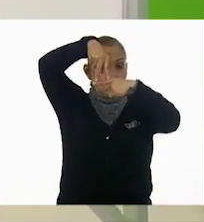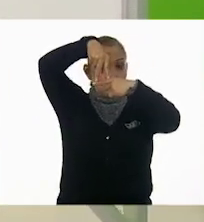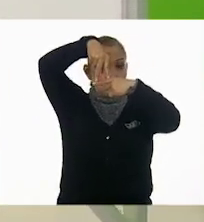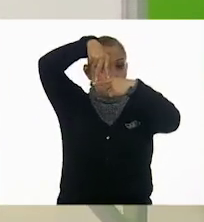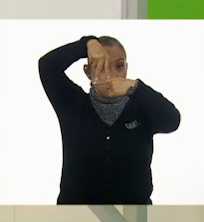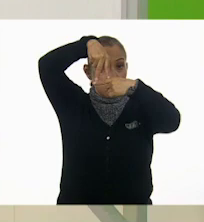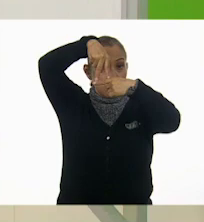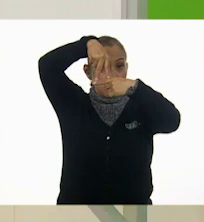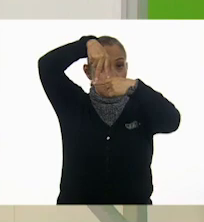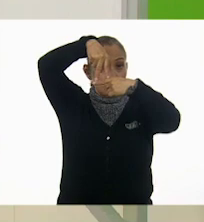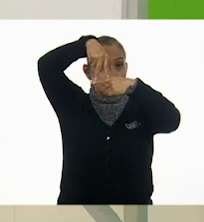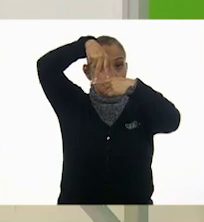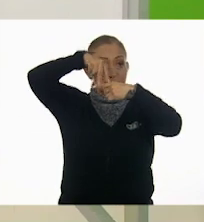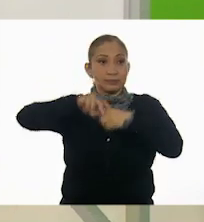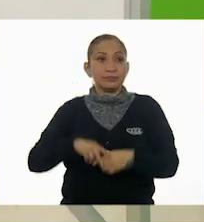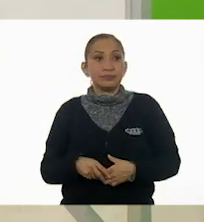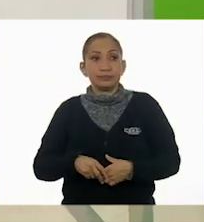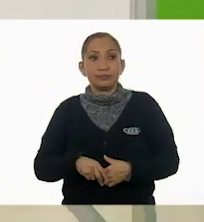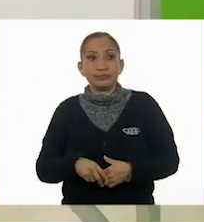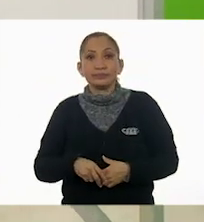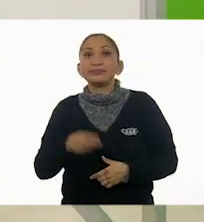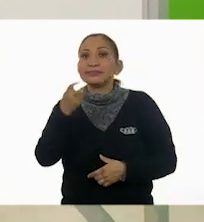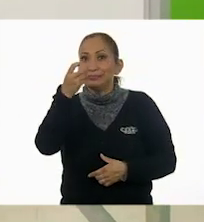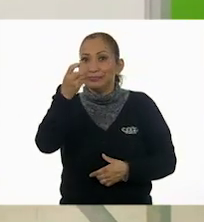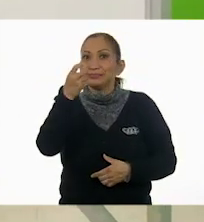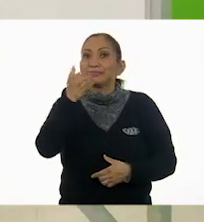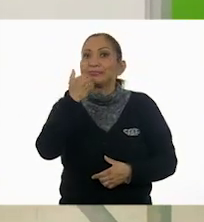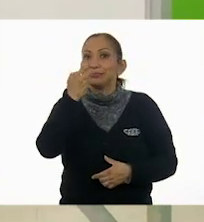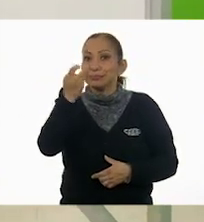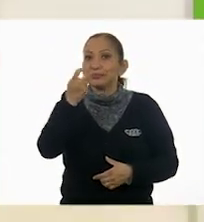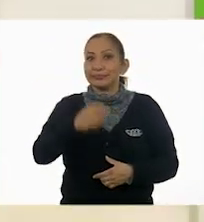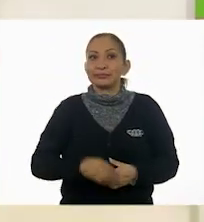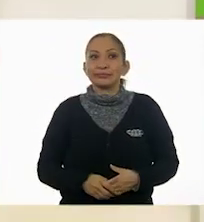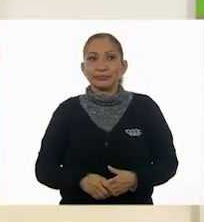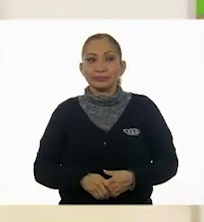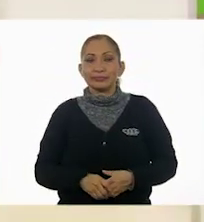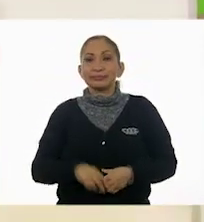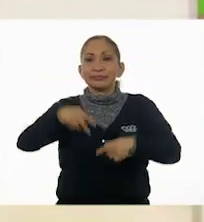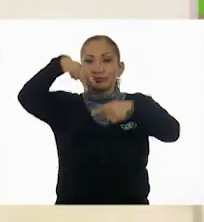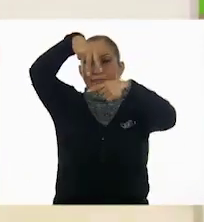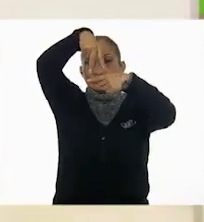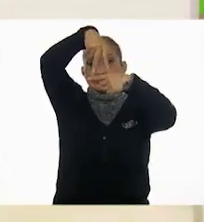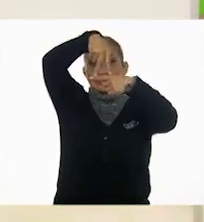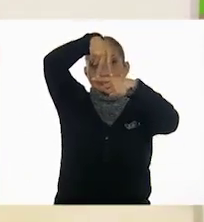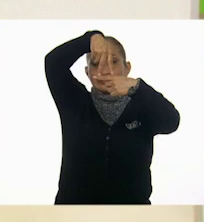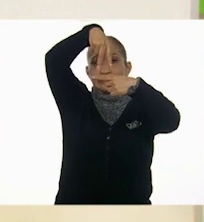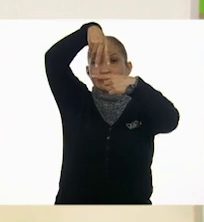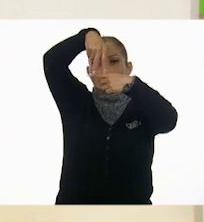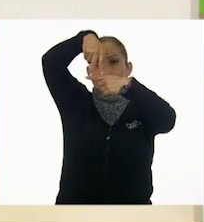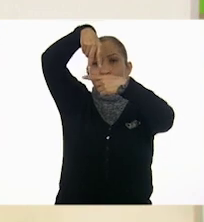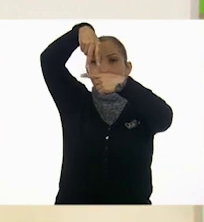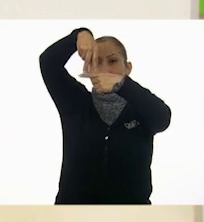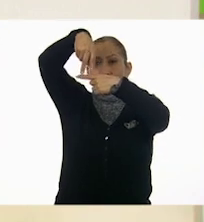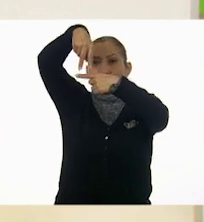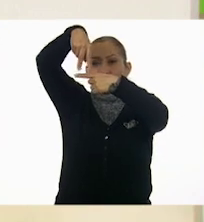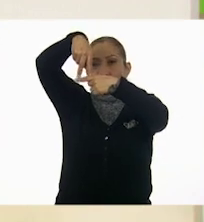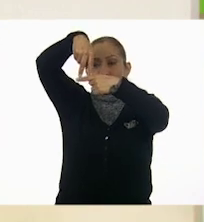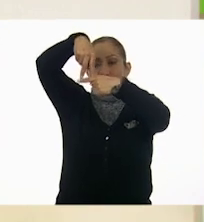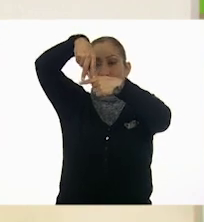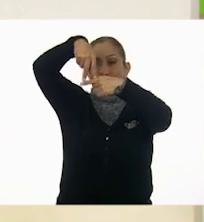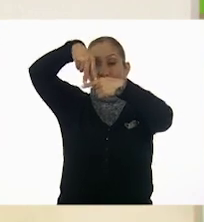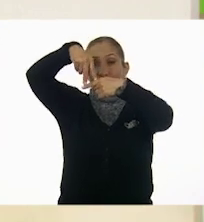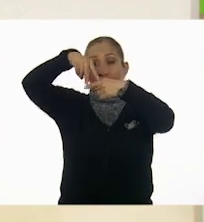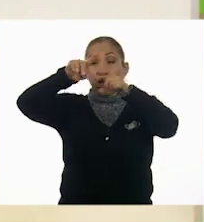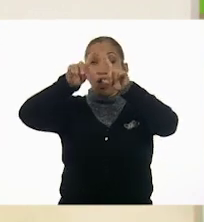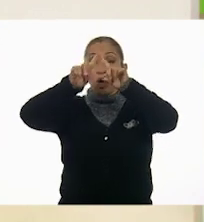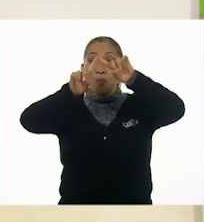Ajá. ¿Así? Exactamente. Ah. Así. Punta con punta, punta del